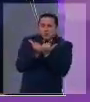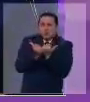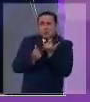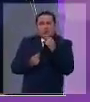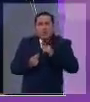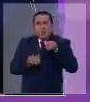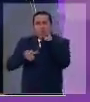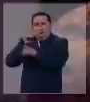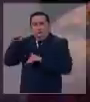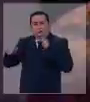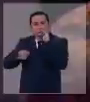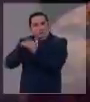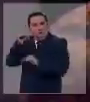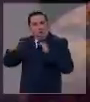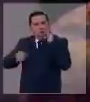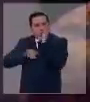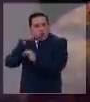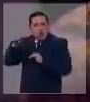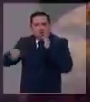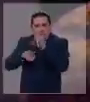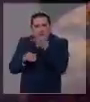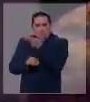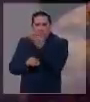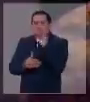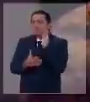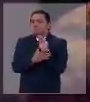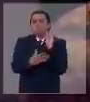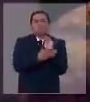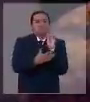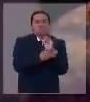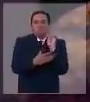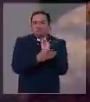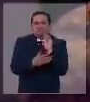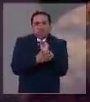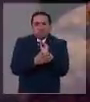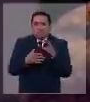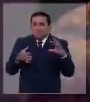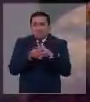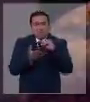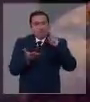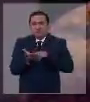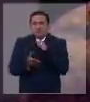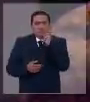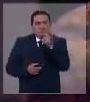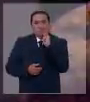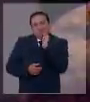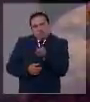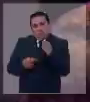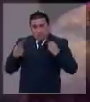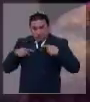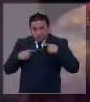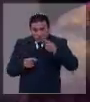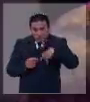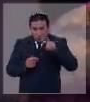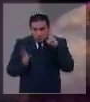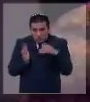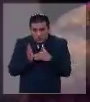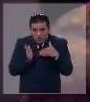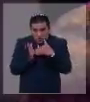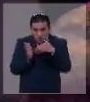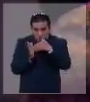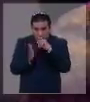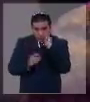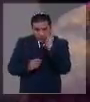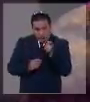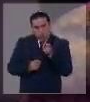Estamos hablando de más de 2 millones de personas que están en estas condiciones. Y usted dice, Seguro Social,